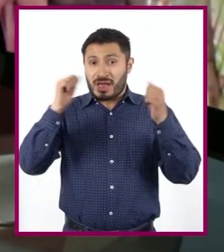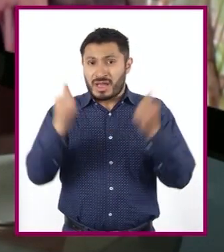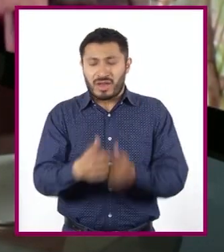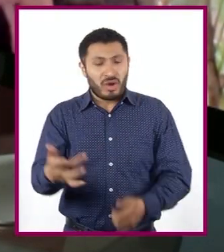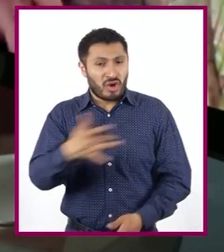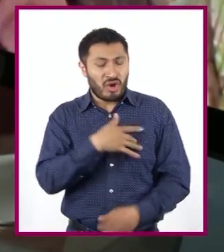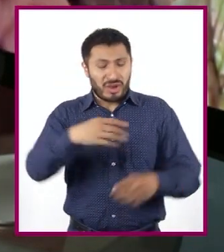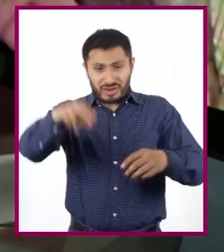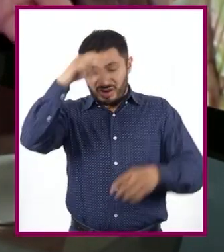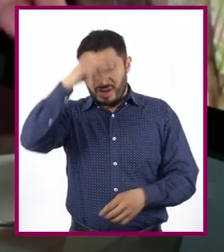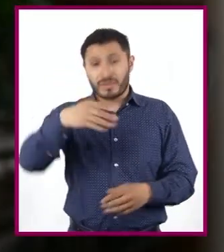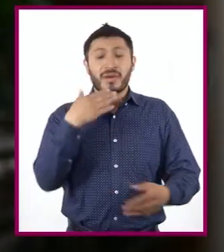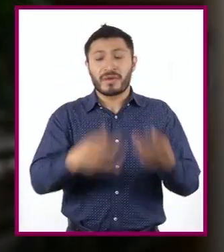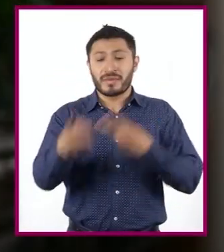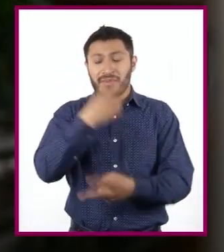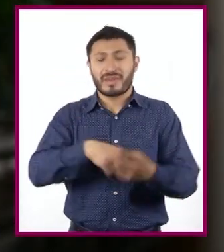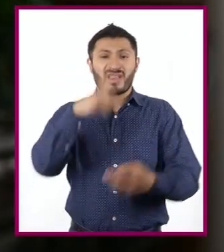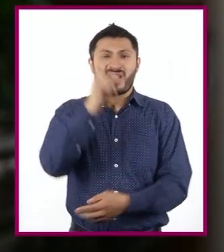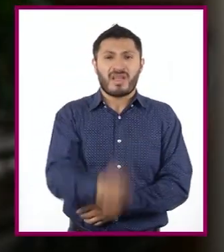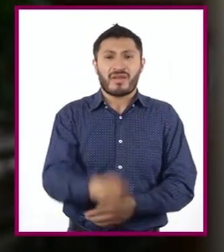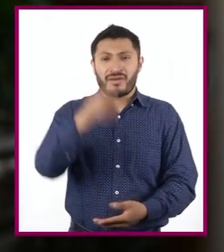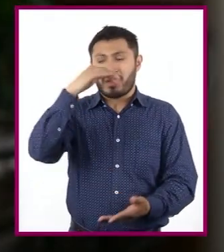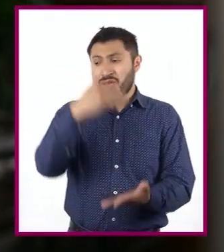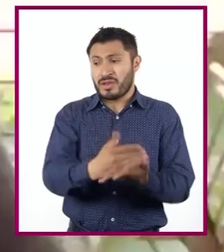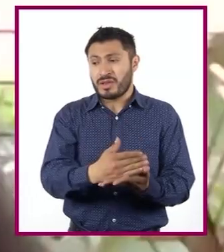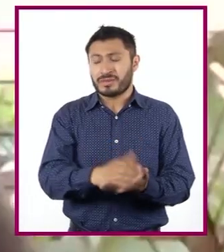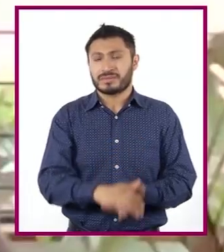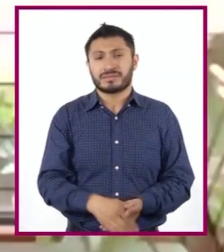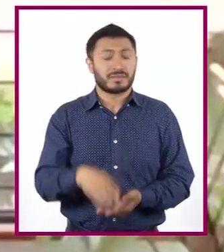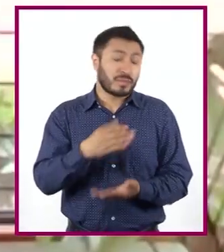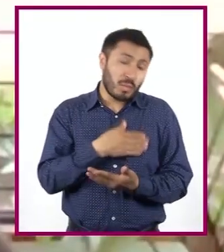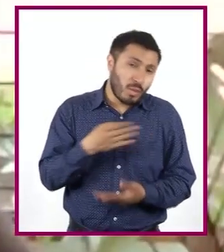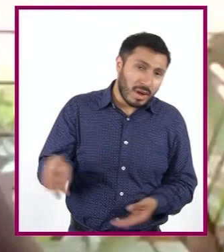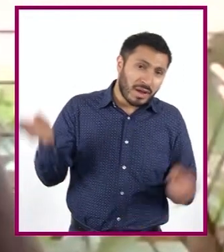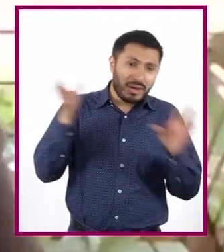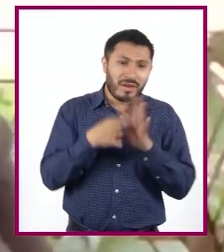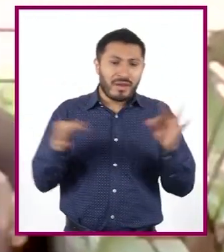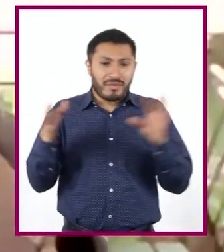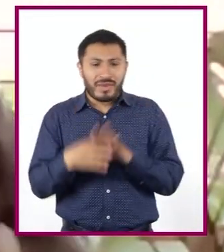queriendo, lo que estamos imaginando. Conozco muchas personas que inclusive les gusta el olor del libro.